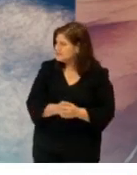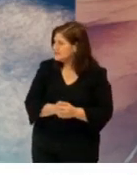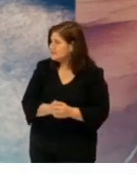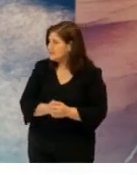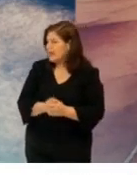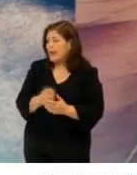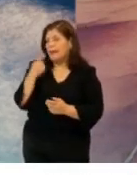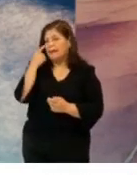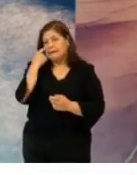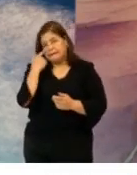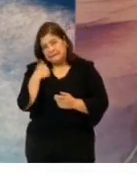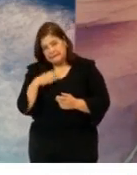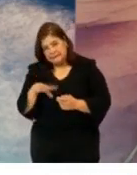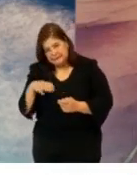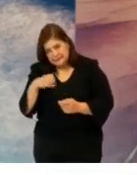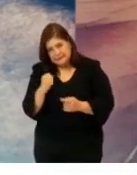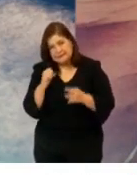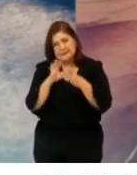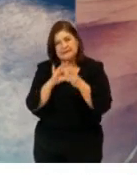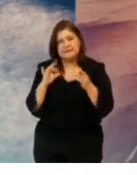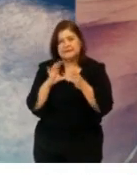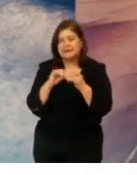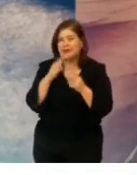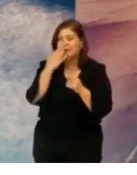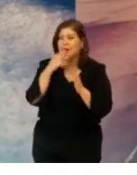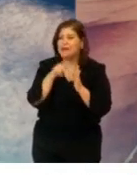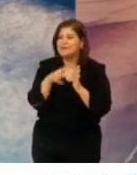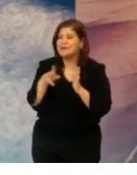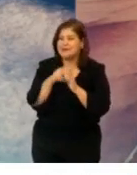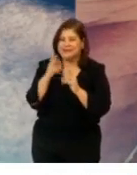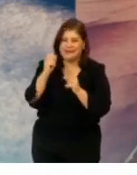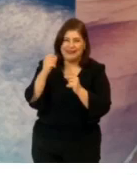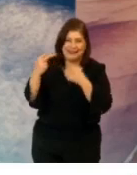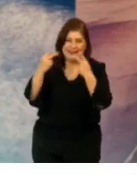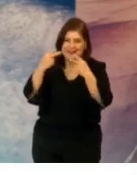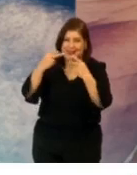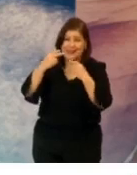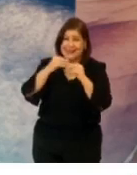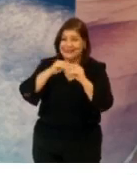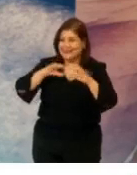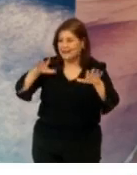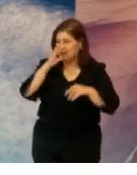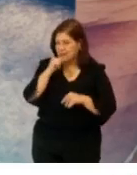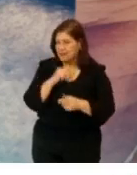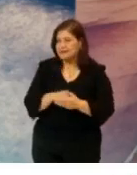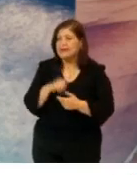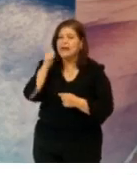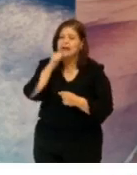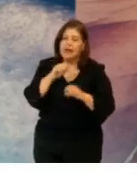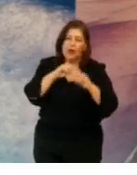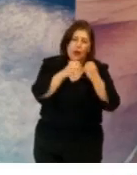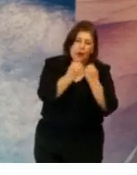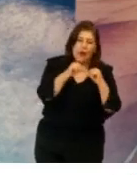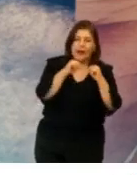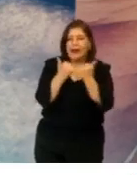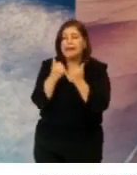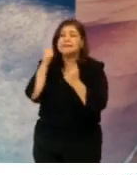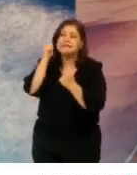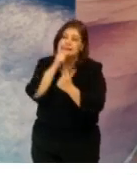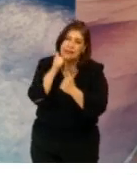de decir algo que no tiene mucha prensa. Las organizaciones sociales nos encanta hablar del poder